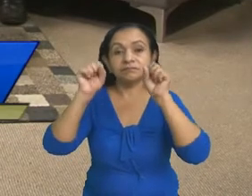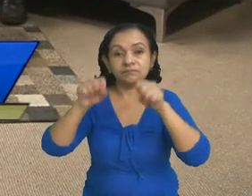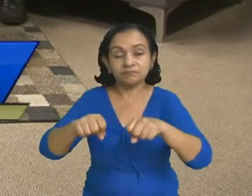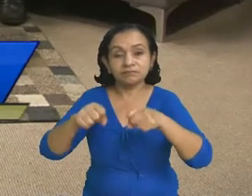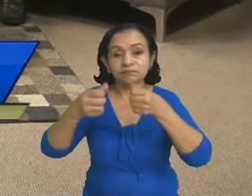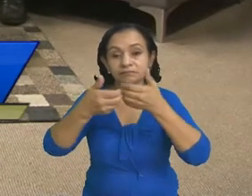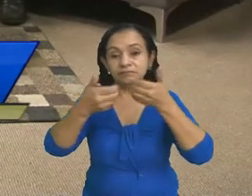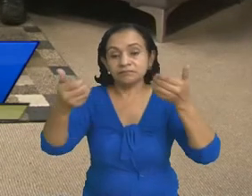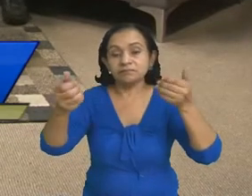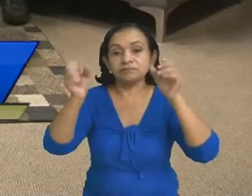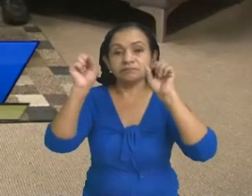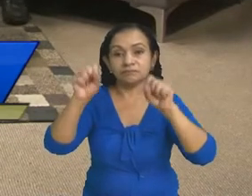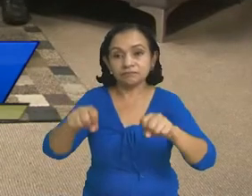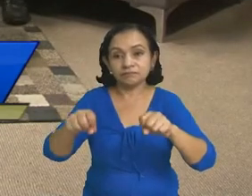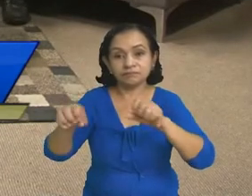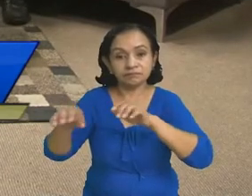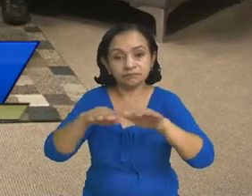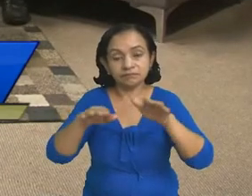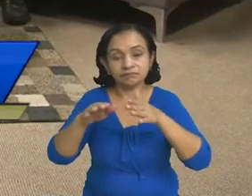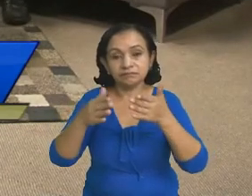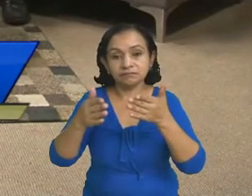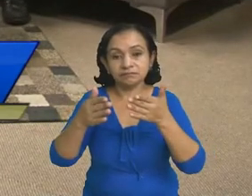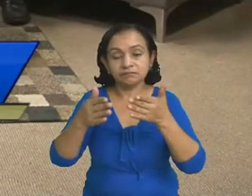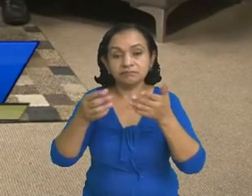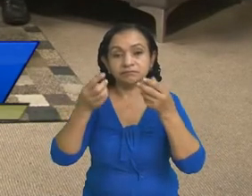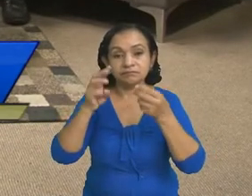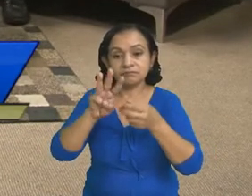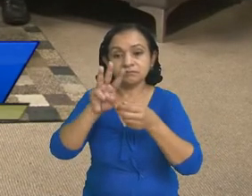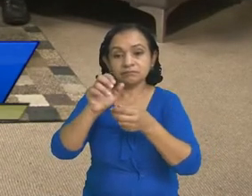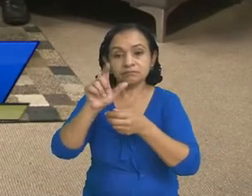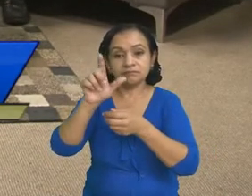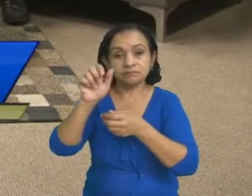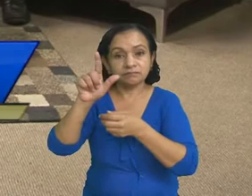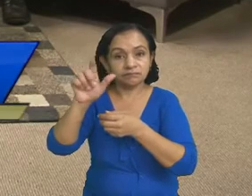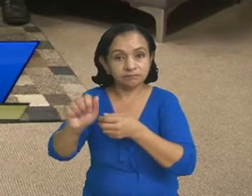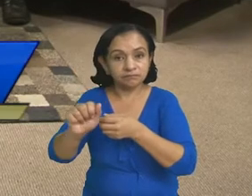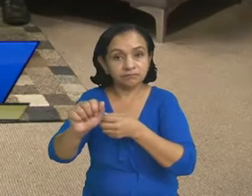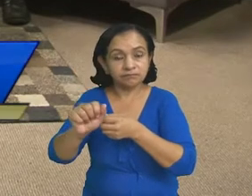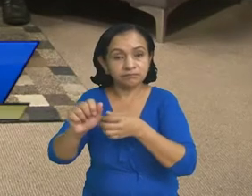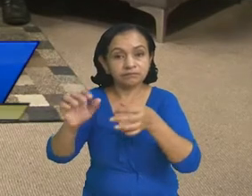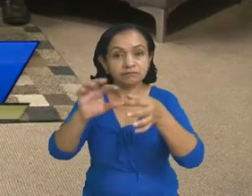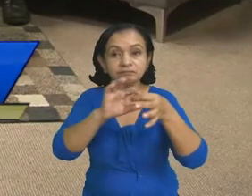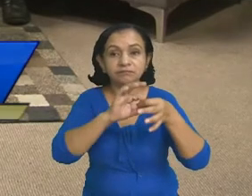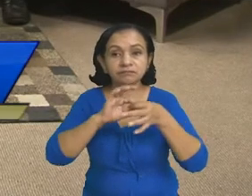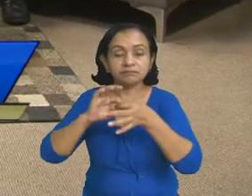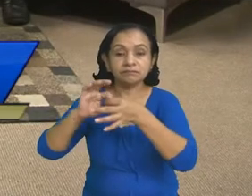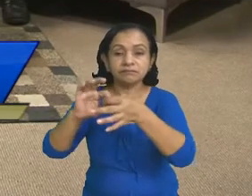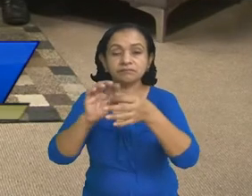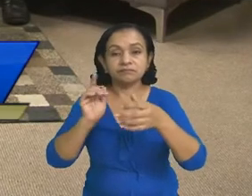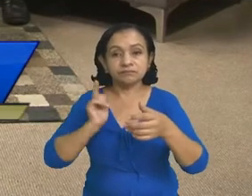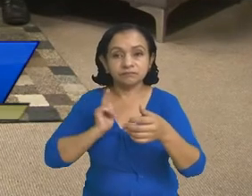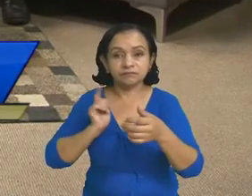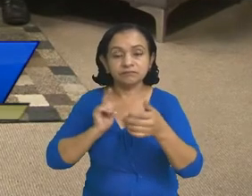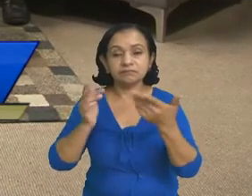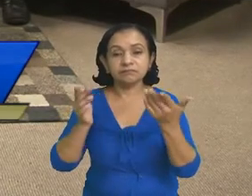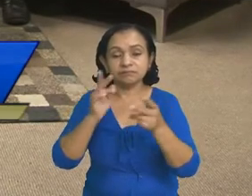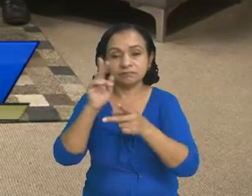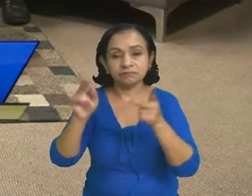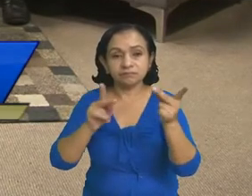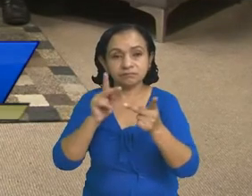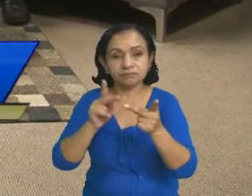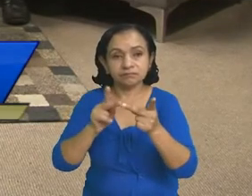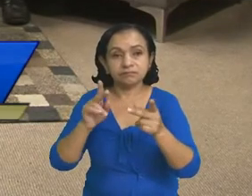aislado, no se puede alimentar hasta Huaslala, pero ya con esto, con esta interconexión, quedamos totalmente conectados hasta